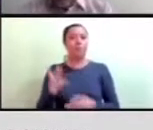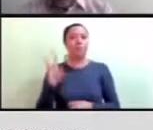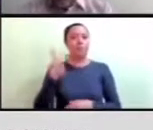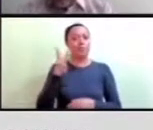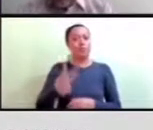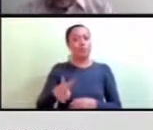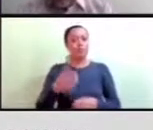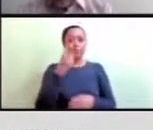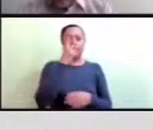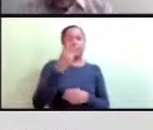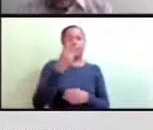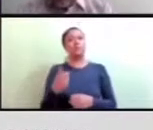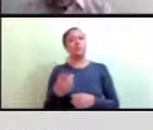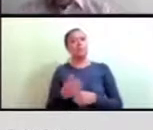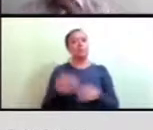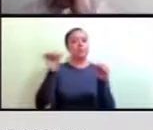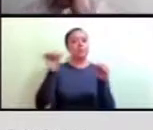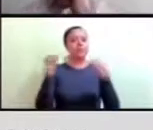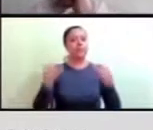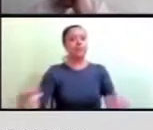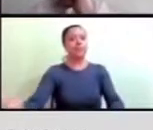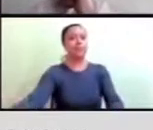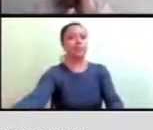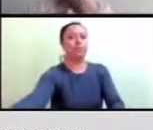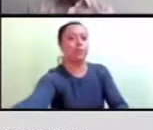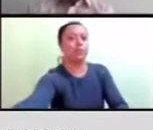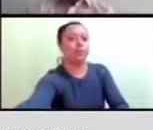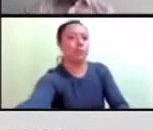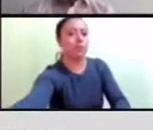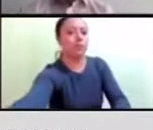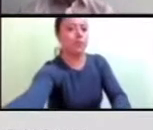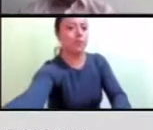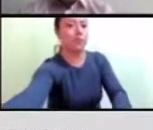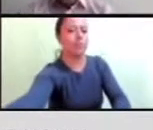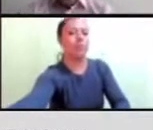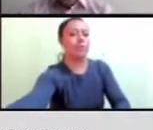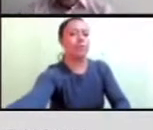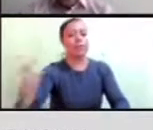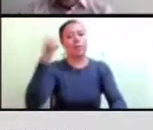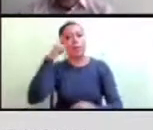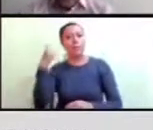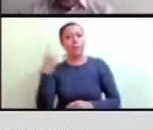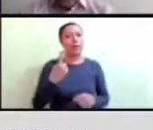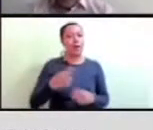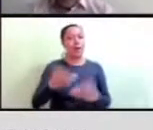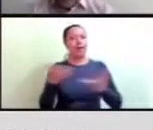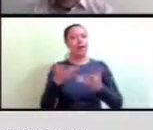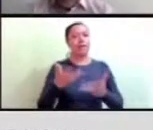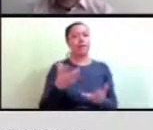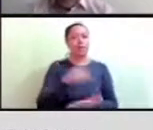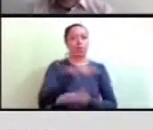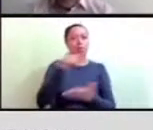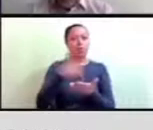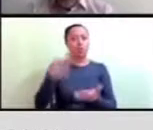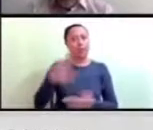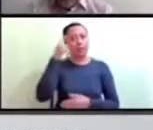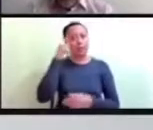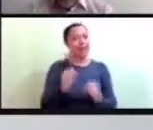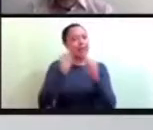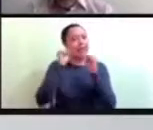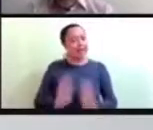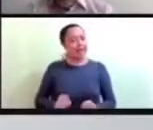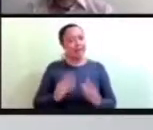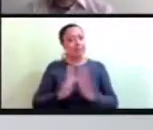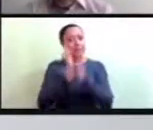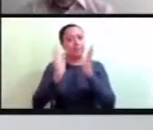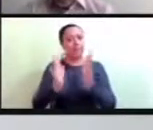que ser promovido como la vía para construir espacios de expresión en donde se garantice la participación igualitaria, incluyente